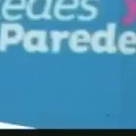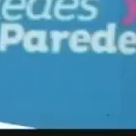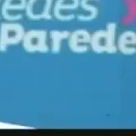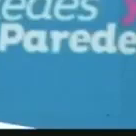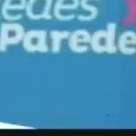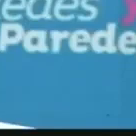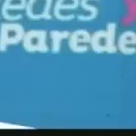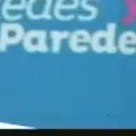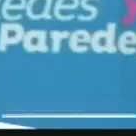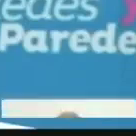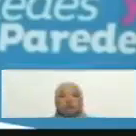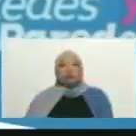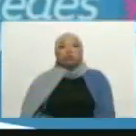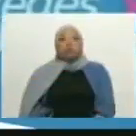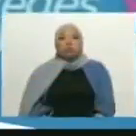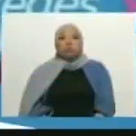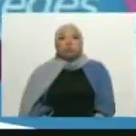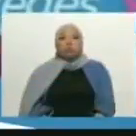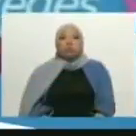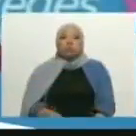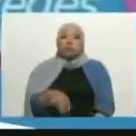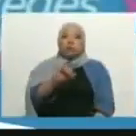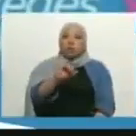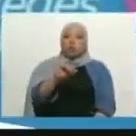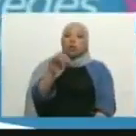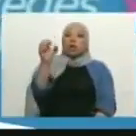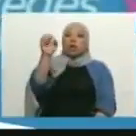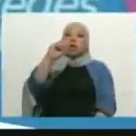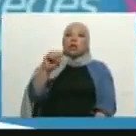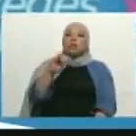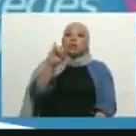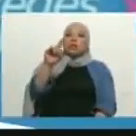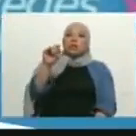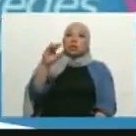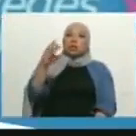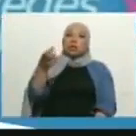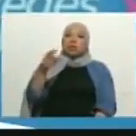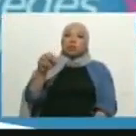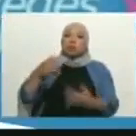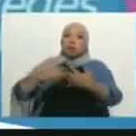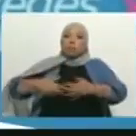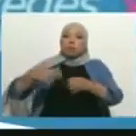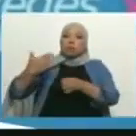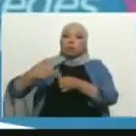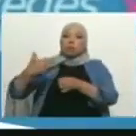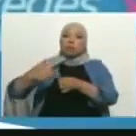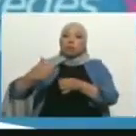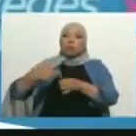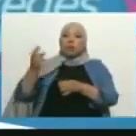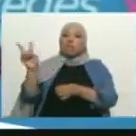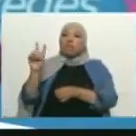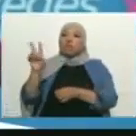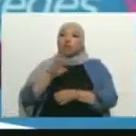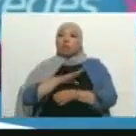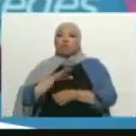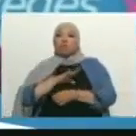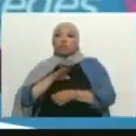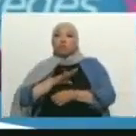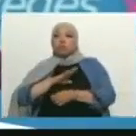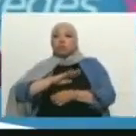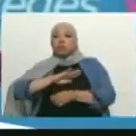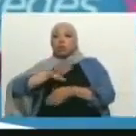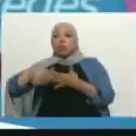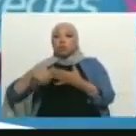de las refinerías de Citgo. Cuadran perfecto el petróleo que sale de la tierra venezolana en la